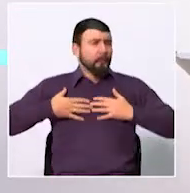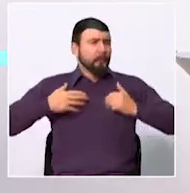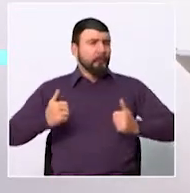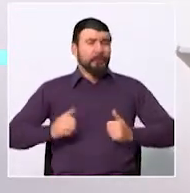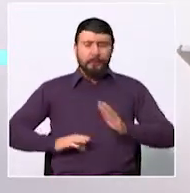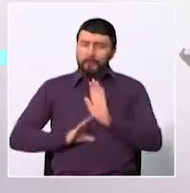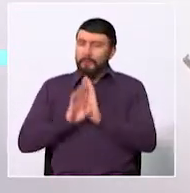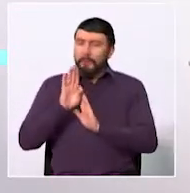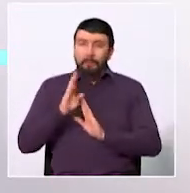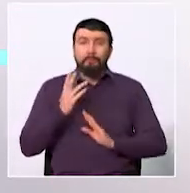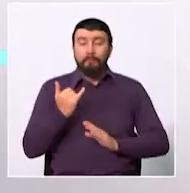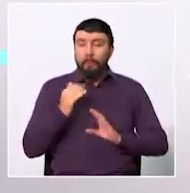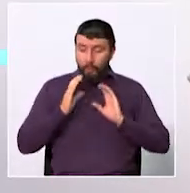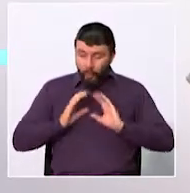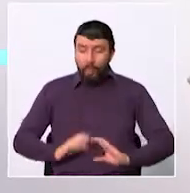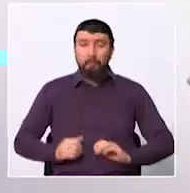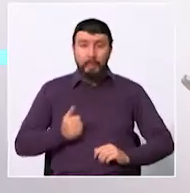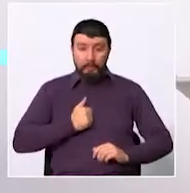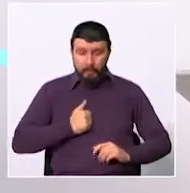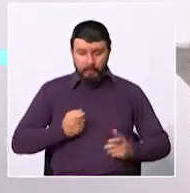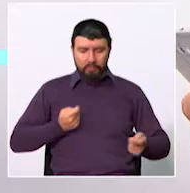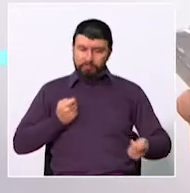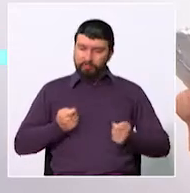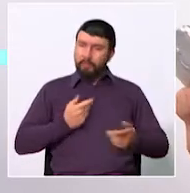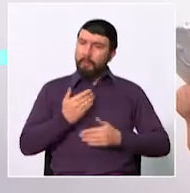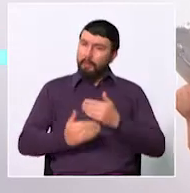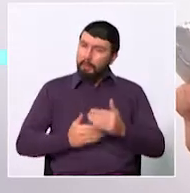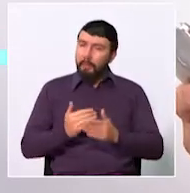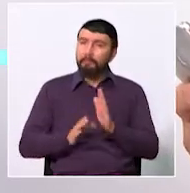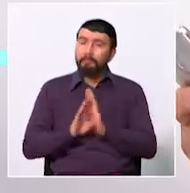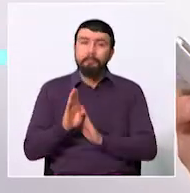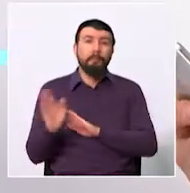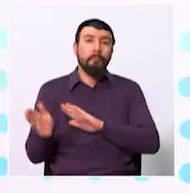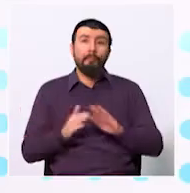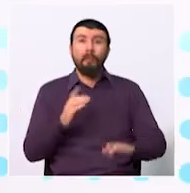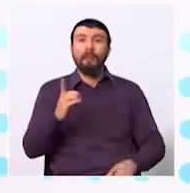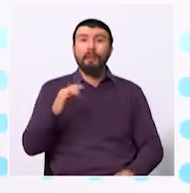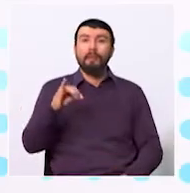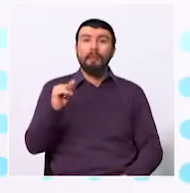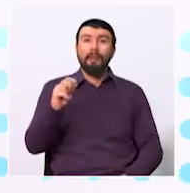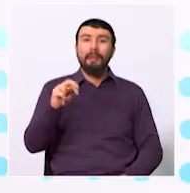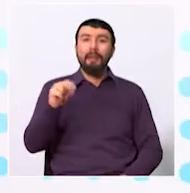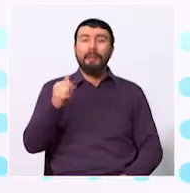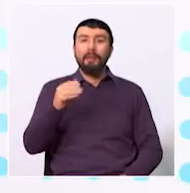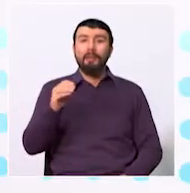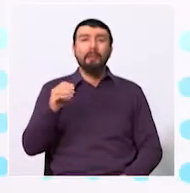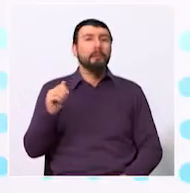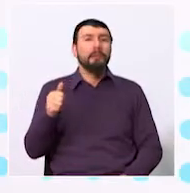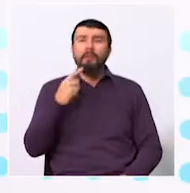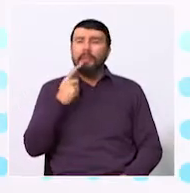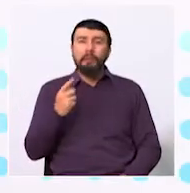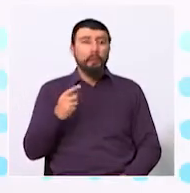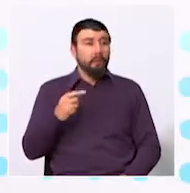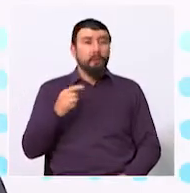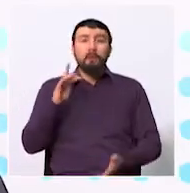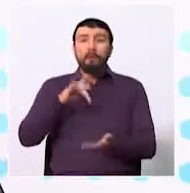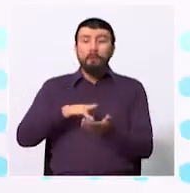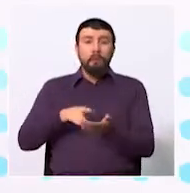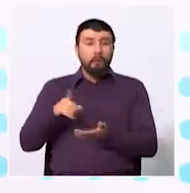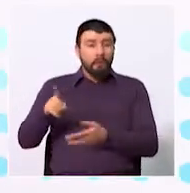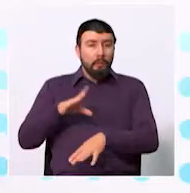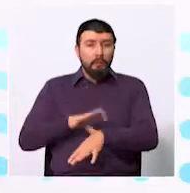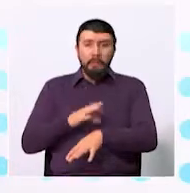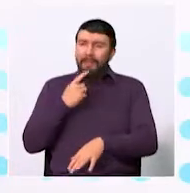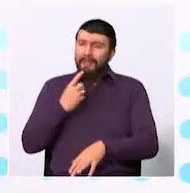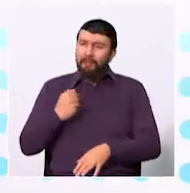el cuerpo lo va llevando a una diana marcela pineda espitia neurólogo me dice que tengo